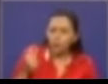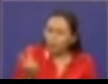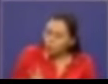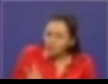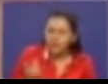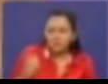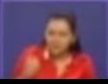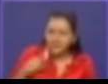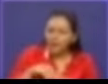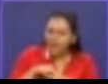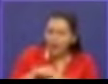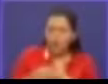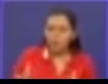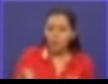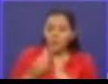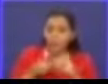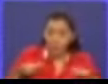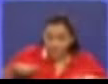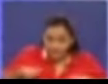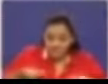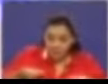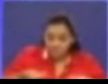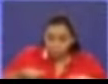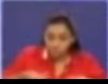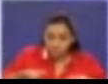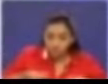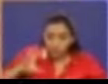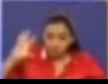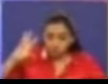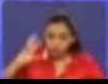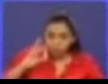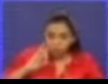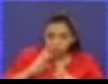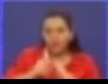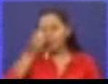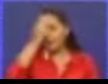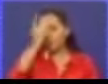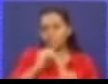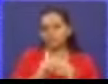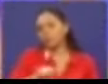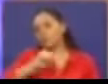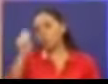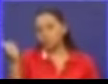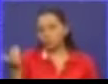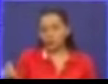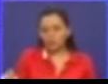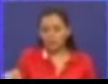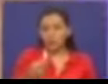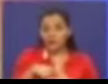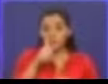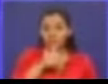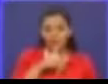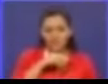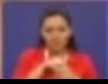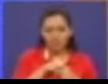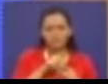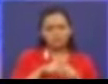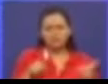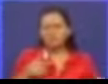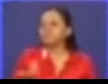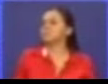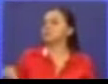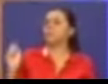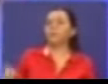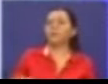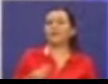tuvo ahorro, pero como está invirtiendo mucho, tuvo que endeudarse para financiar otros proyectos. En el sector privado, a nadie se le va a ocurrir que